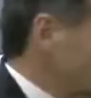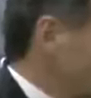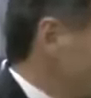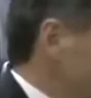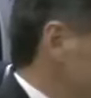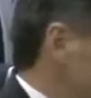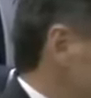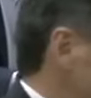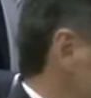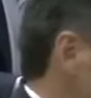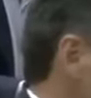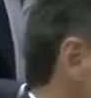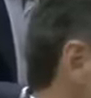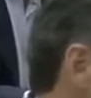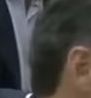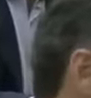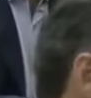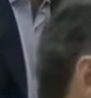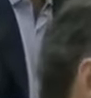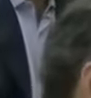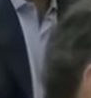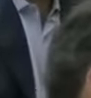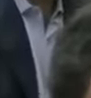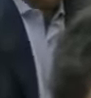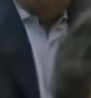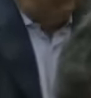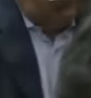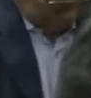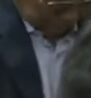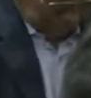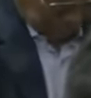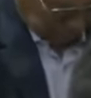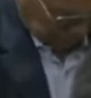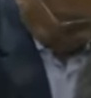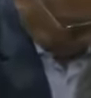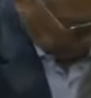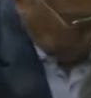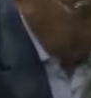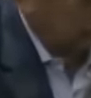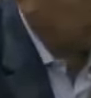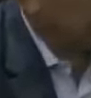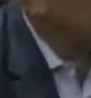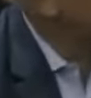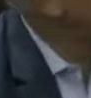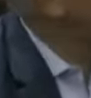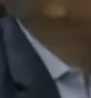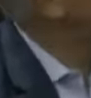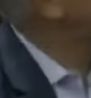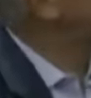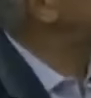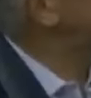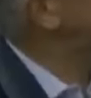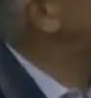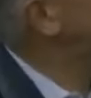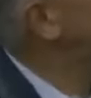para África por 13 años del comandante Hugo Chávez